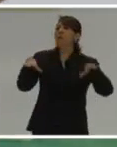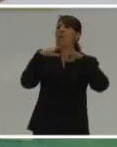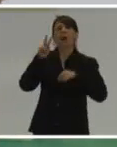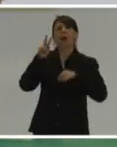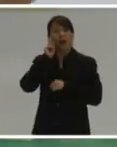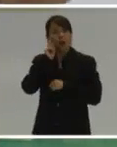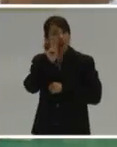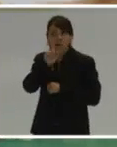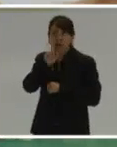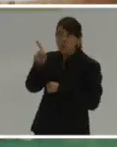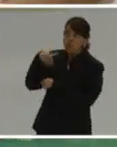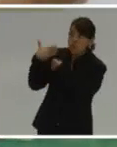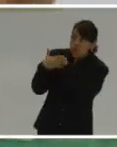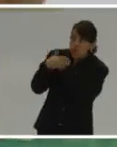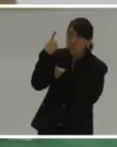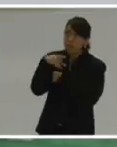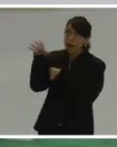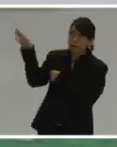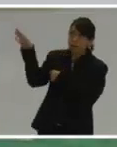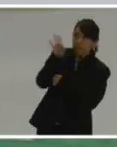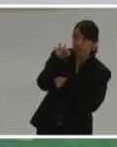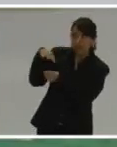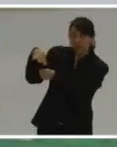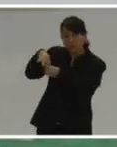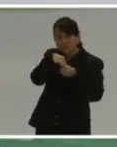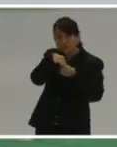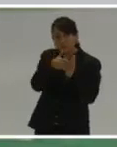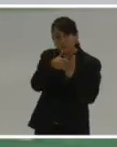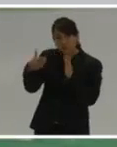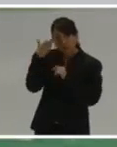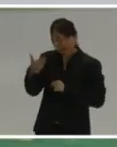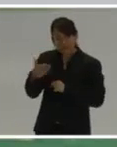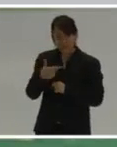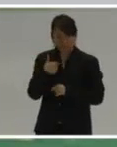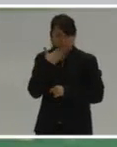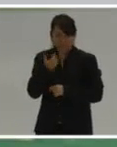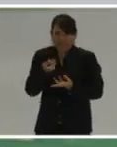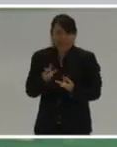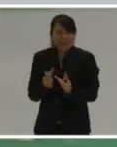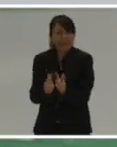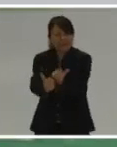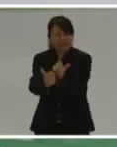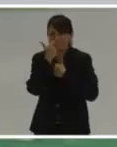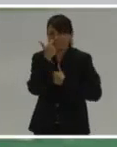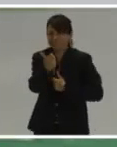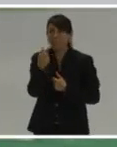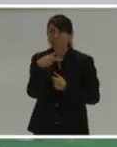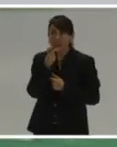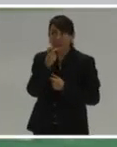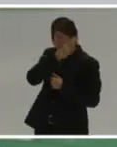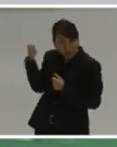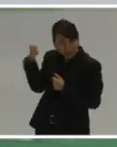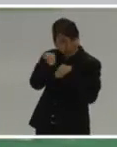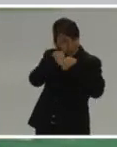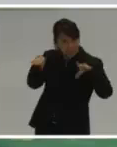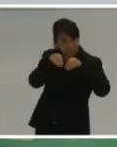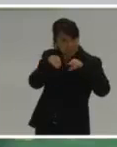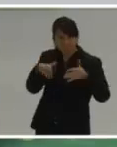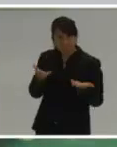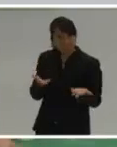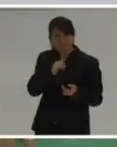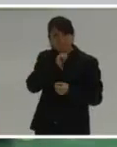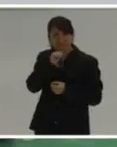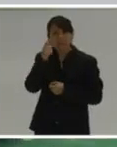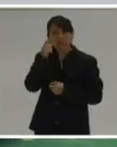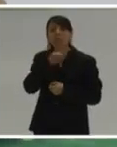mucho, cuesta mucho, pero eso no llega al área rural. No llega, no, pues, ni, a veces hay